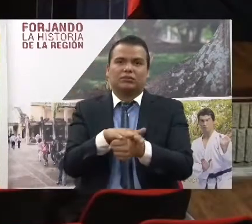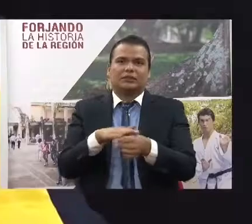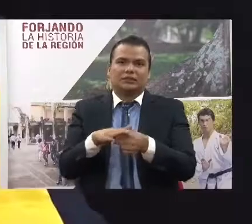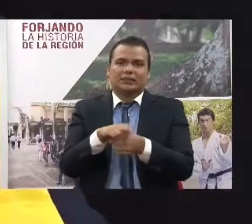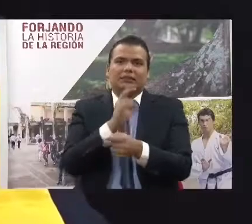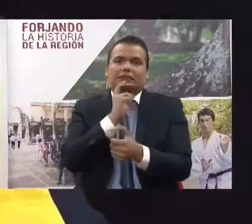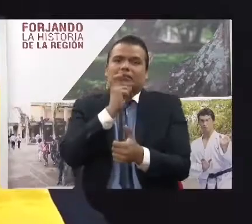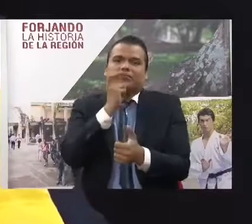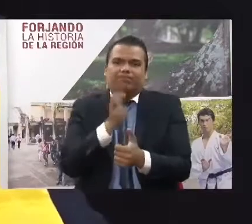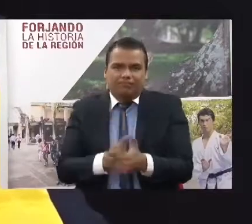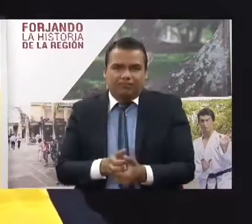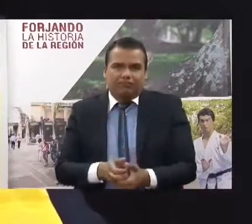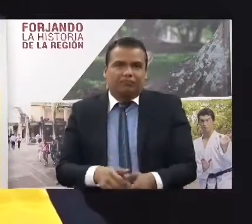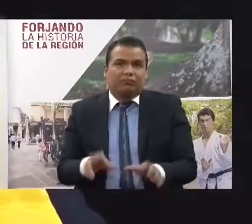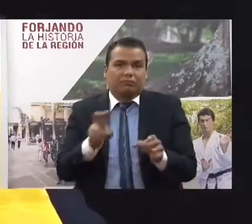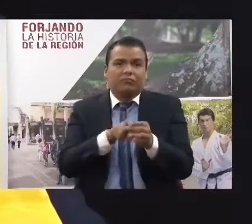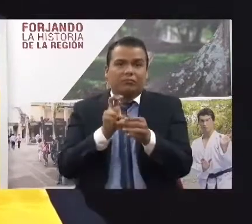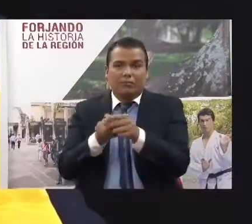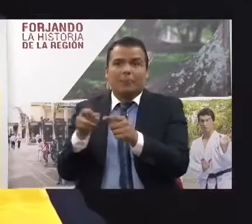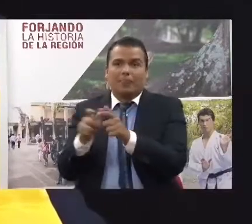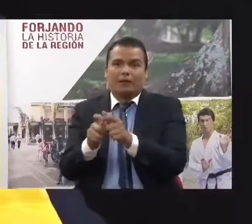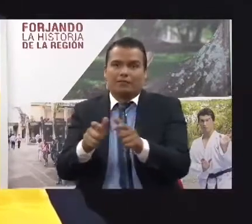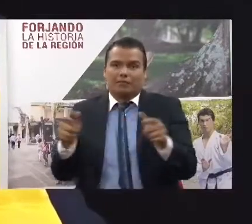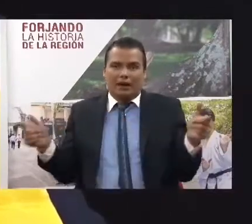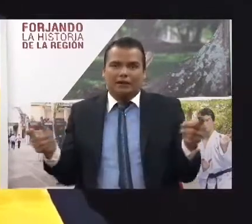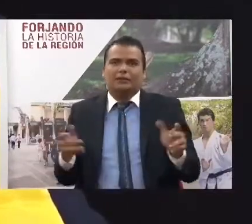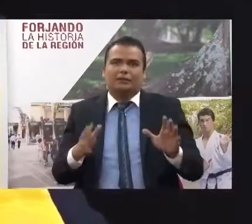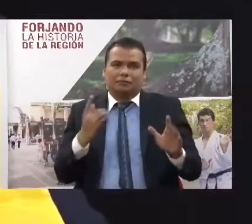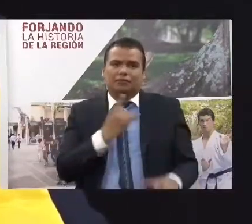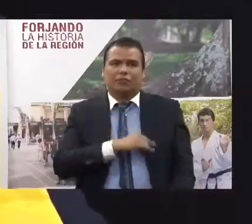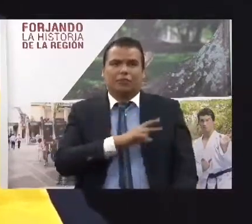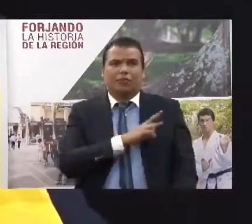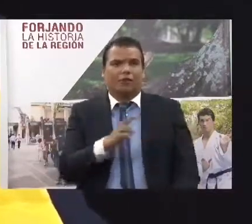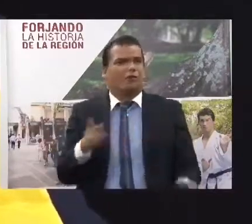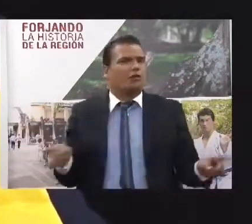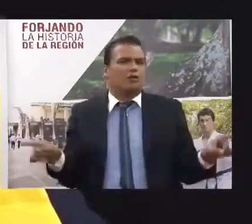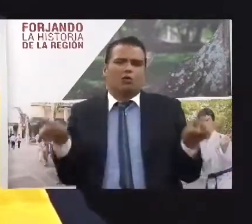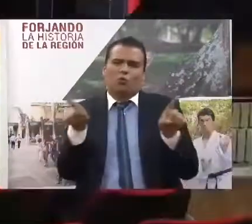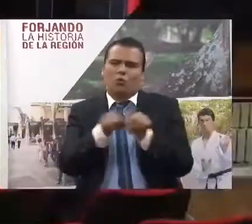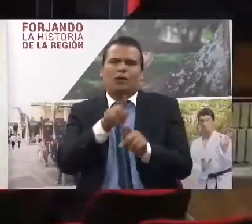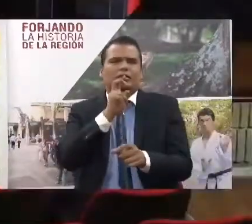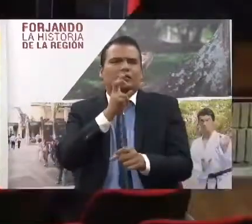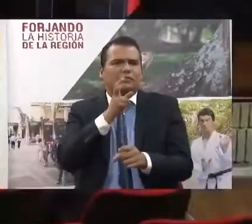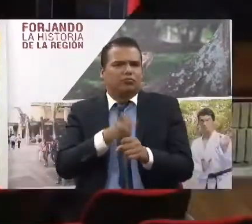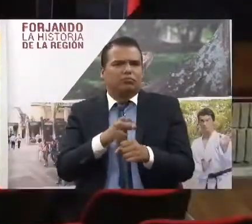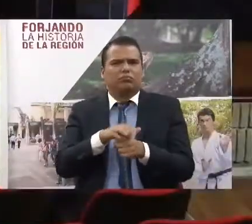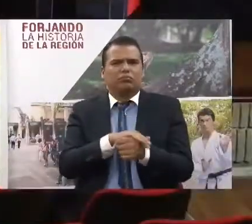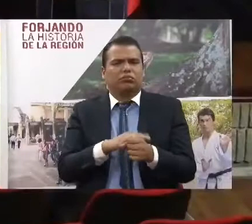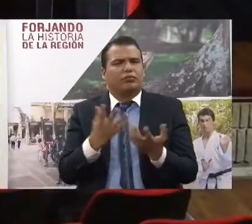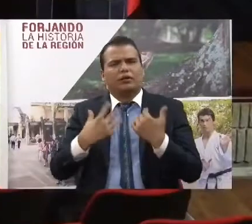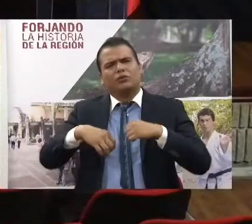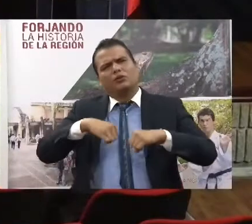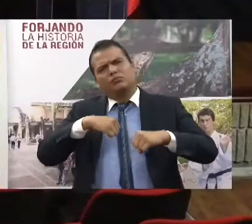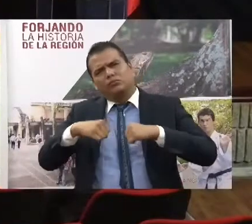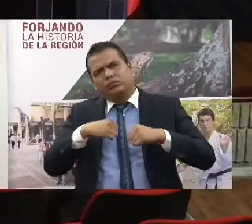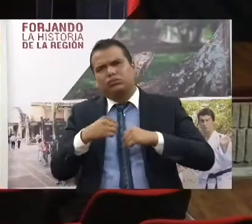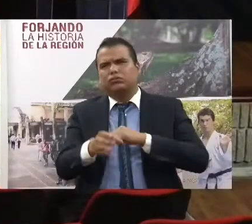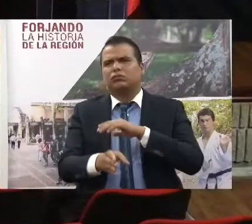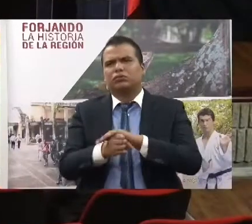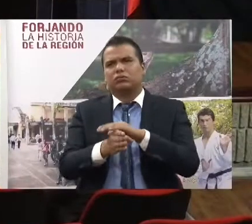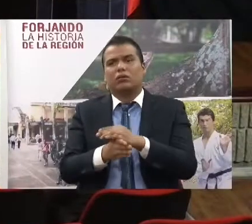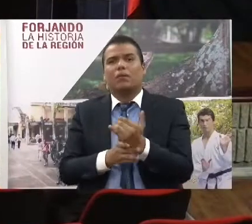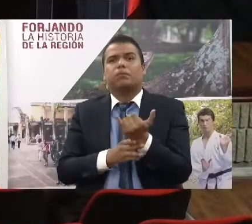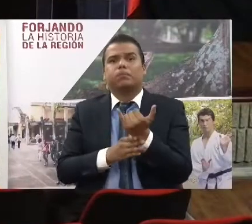en materia de deserción. No ha sido el caso de la Universidad del Valle, que ha mantenido el número de